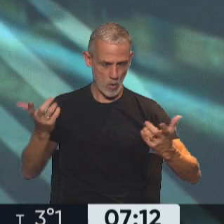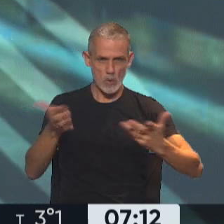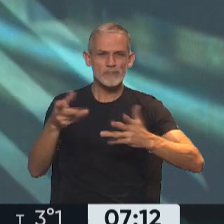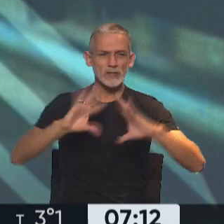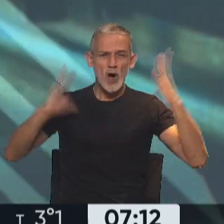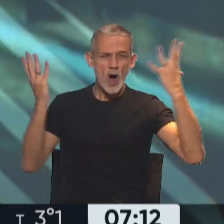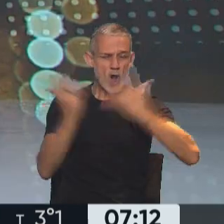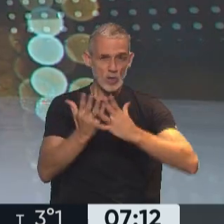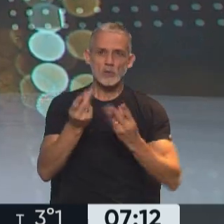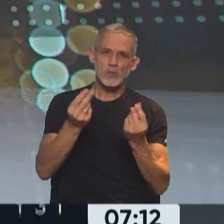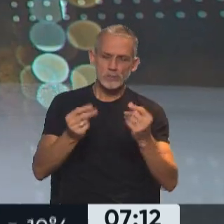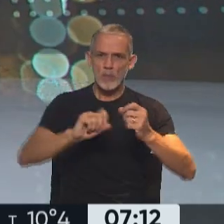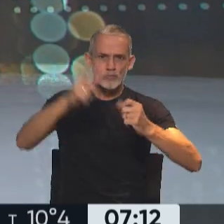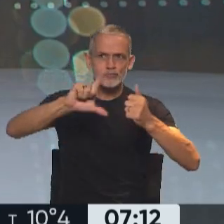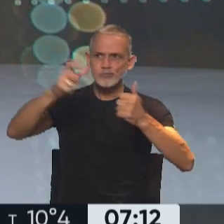en el mundo se están